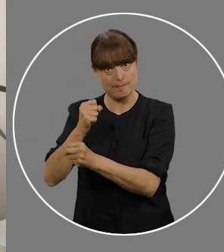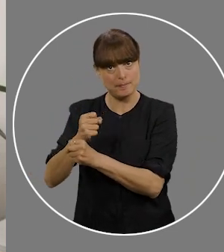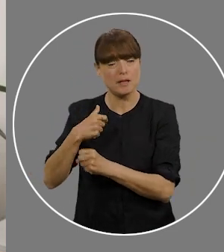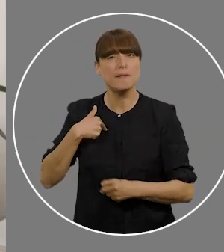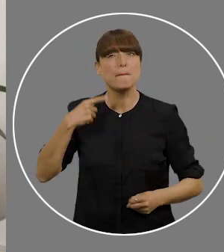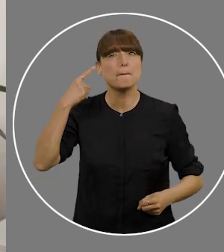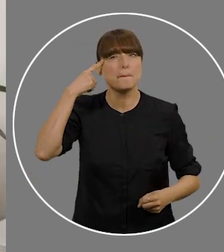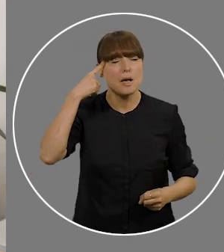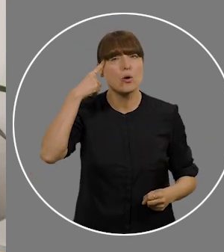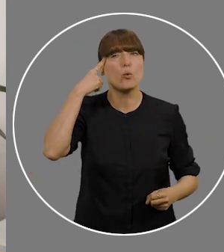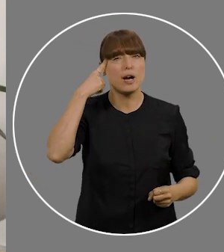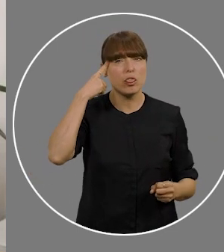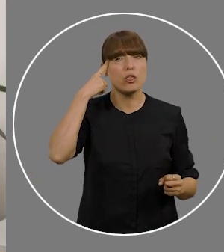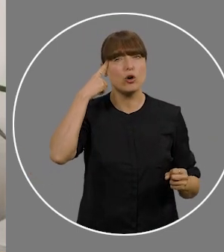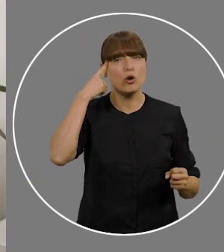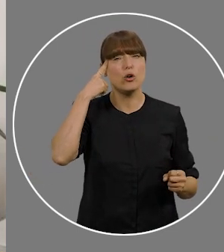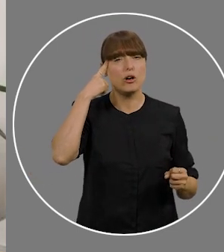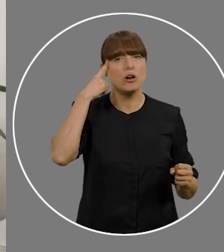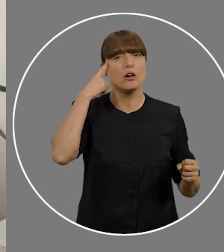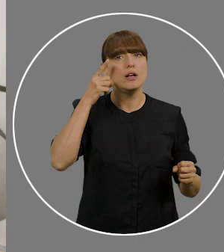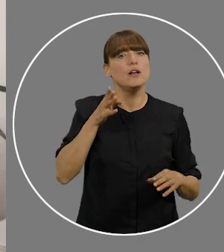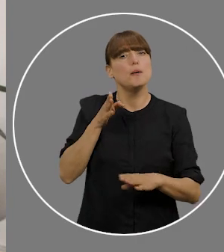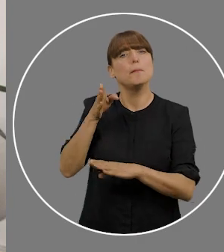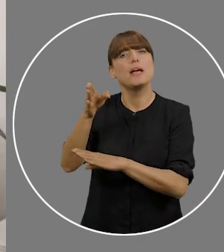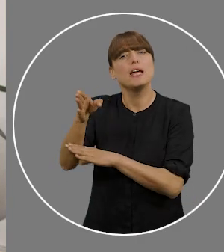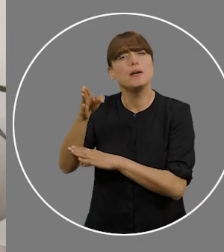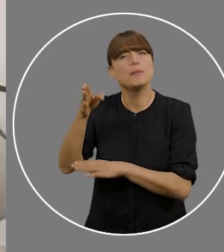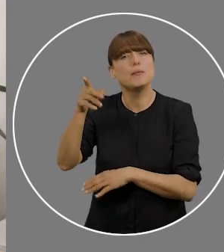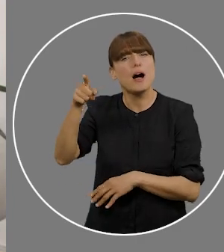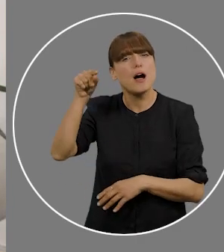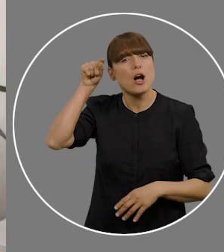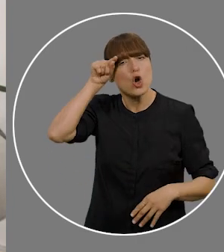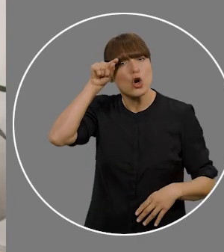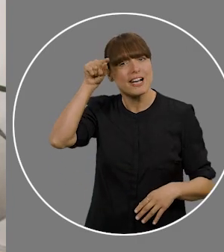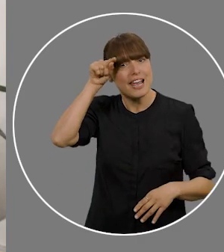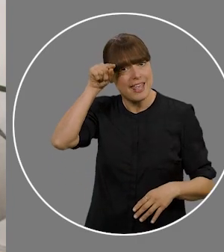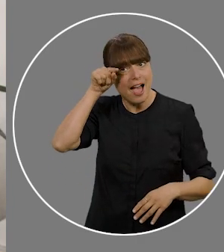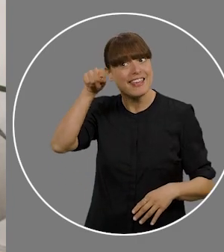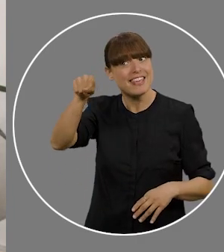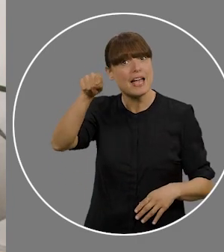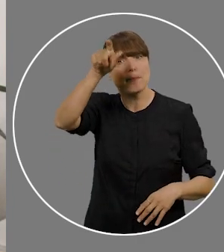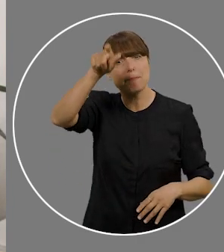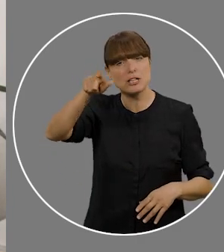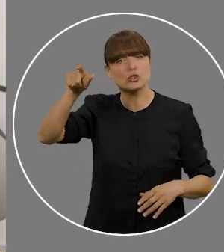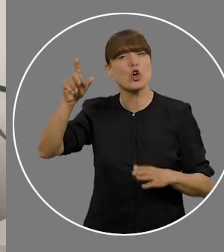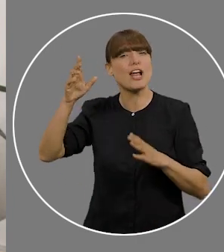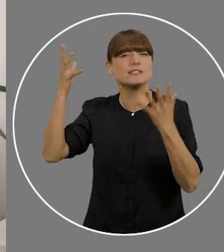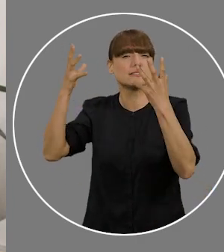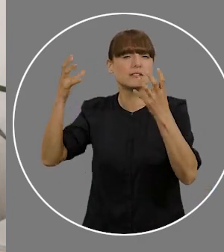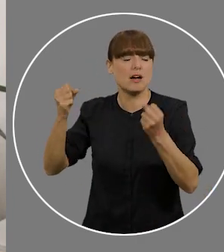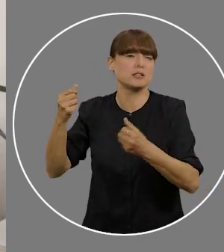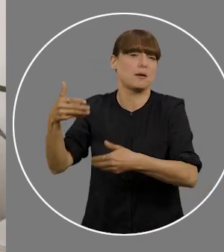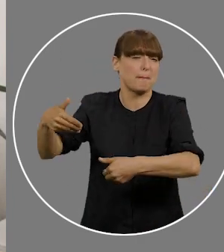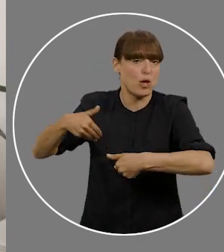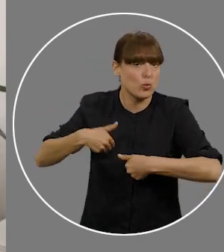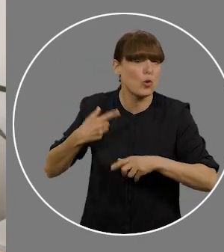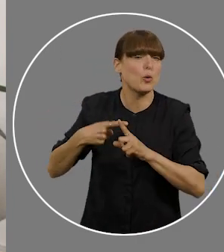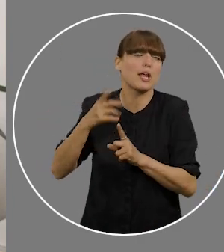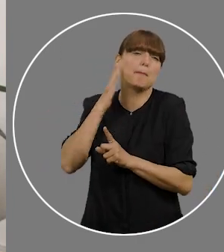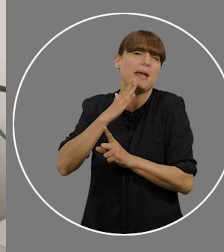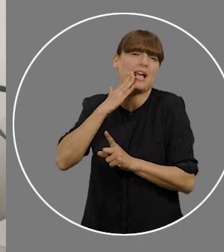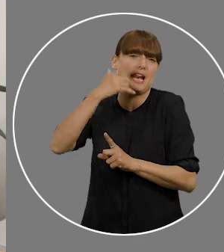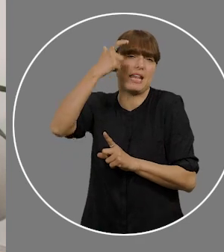aquí a la entrada de Cornellá gente, la María, la del Blais, gente que me ayudó entonces mucho, que me querían